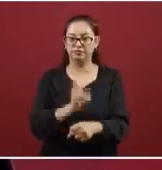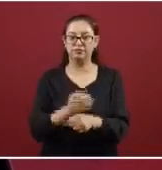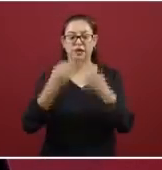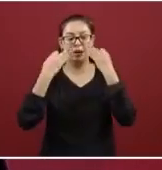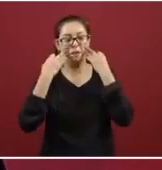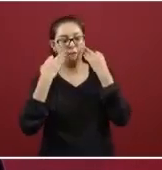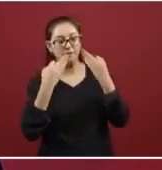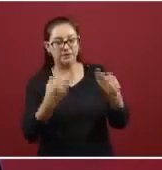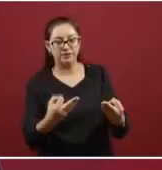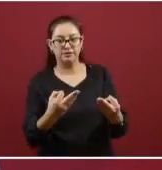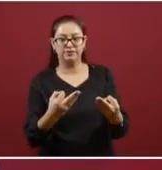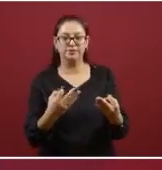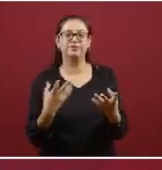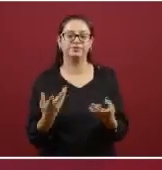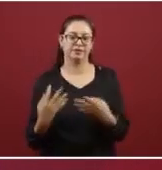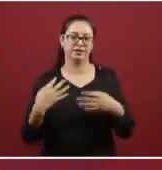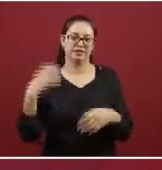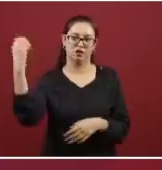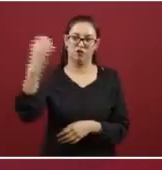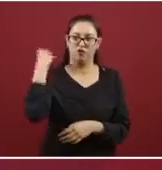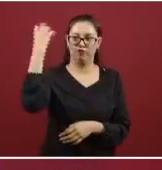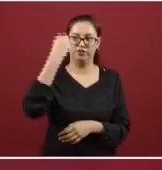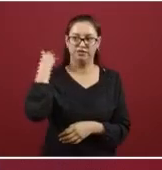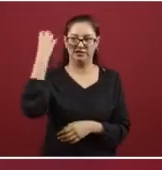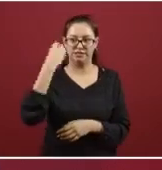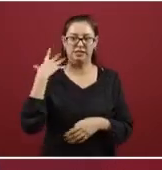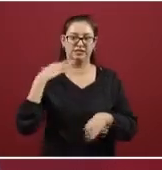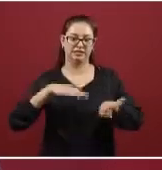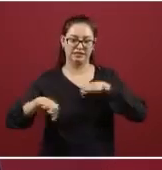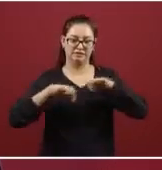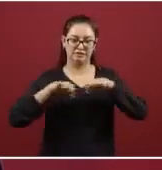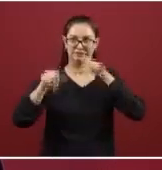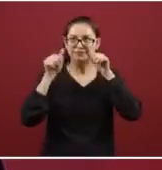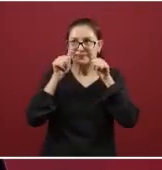presenciar cómo es esta conferencia de prensa.